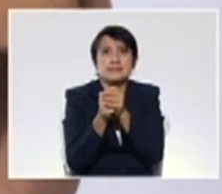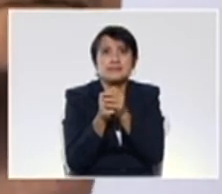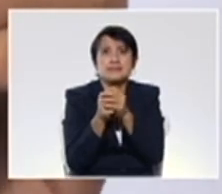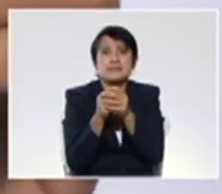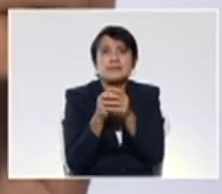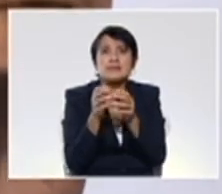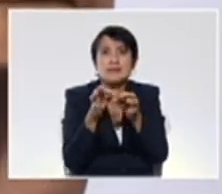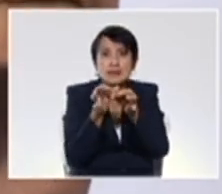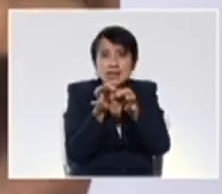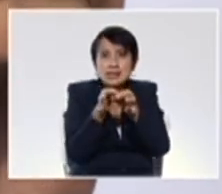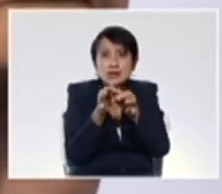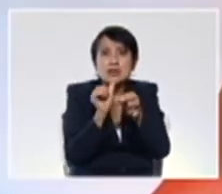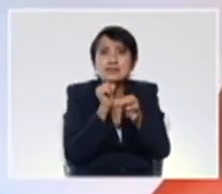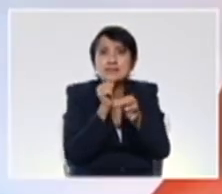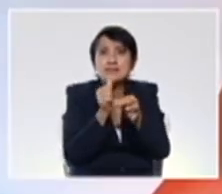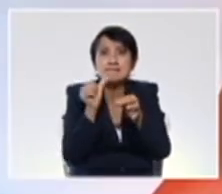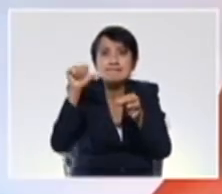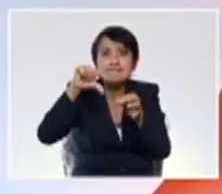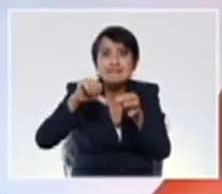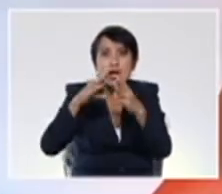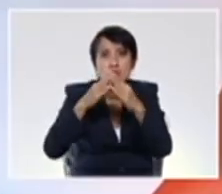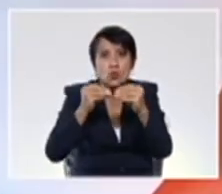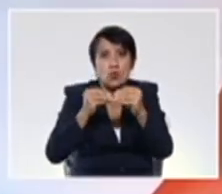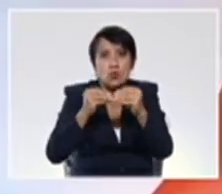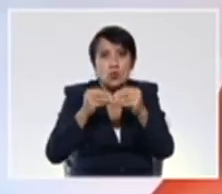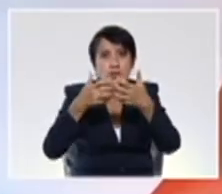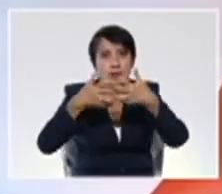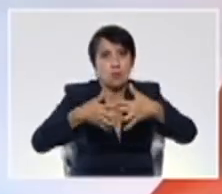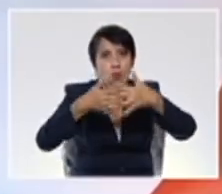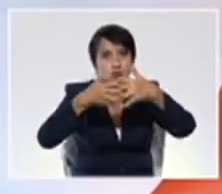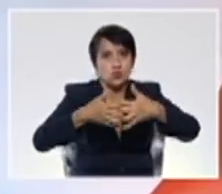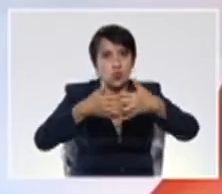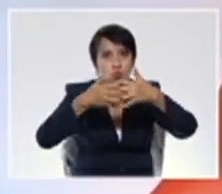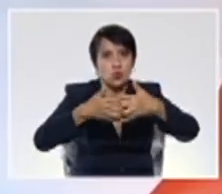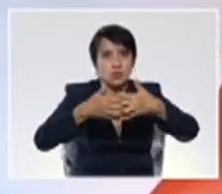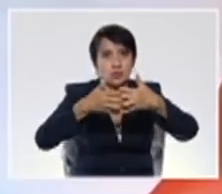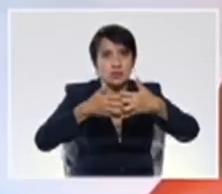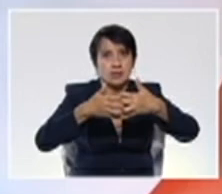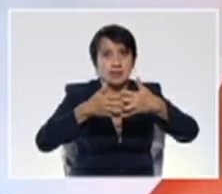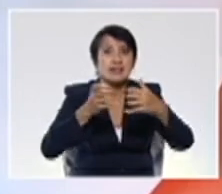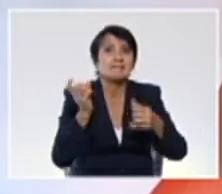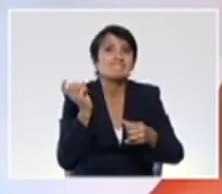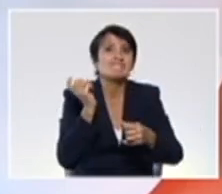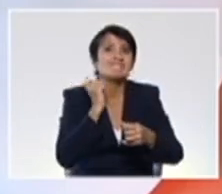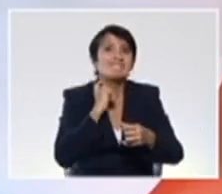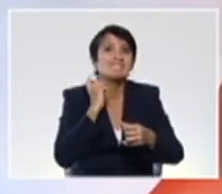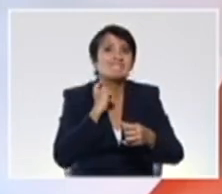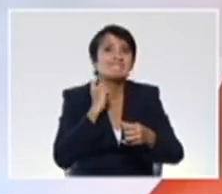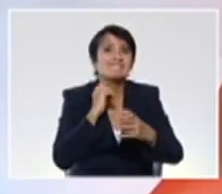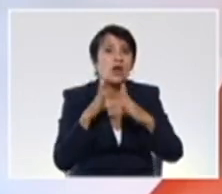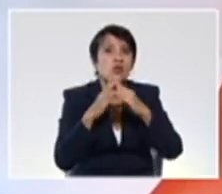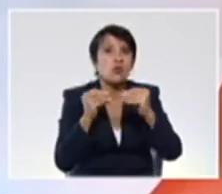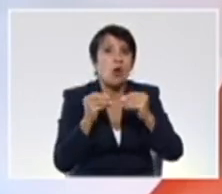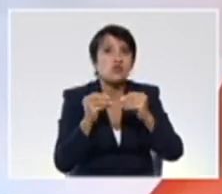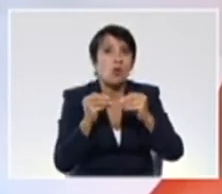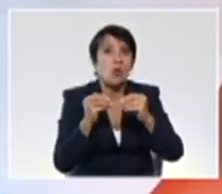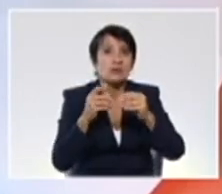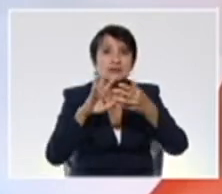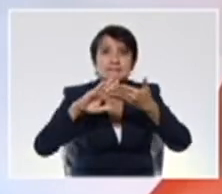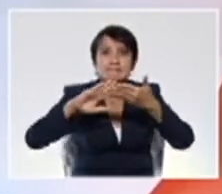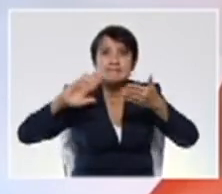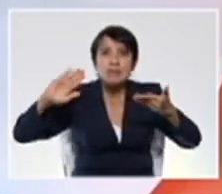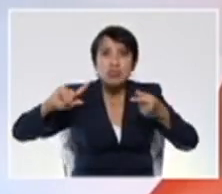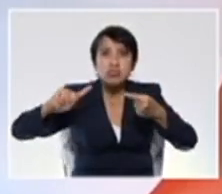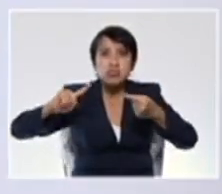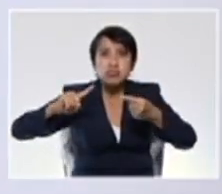con respecto al dado que está en el motor, ¿verdad? Entonces, ¿qué sucede? Que al desgastarse esta y al desgastarse la del motor,